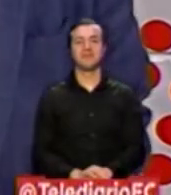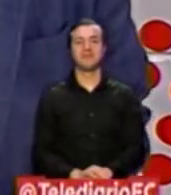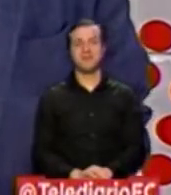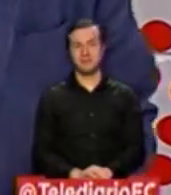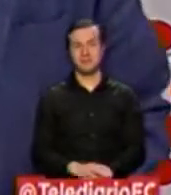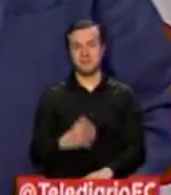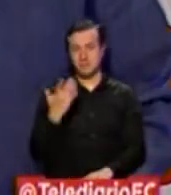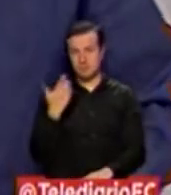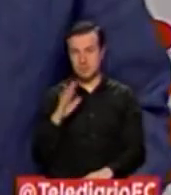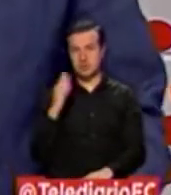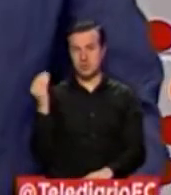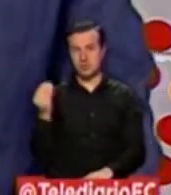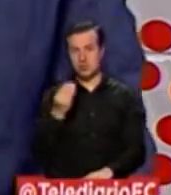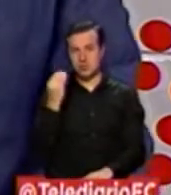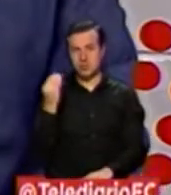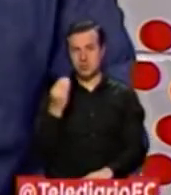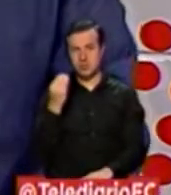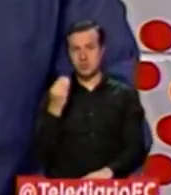Posesionado ya el joven